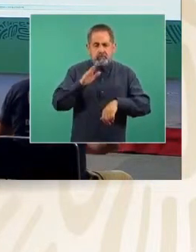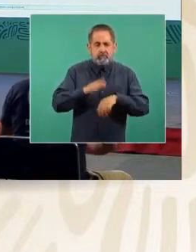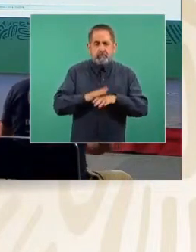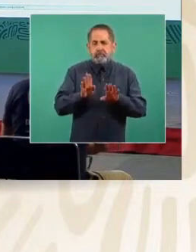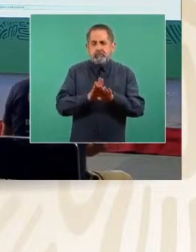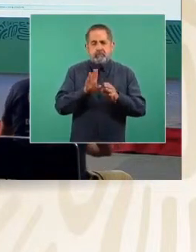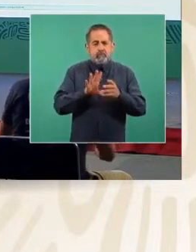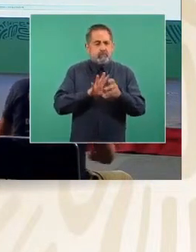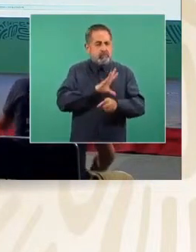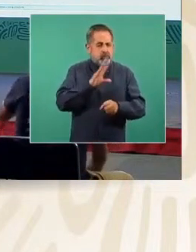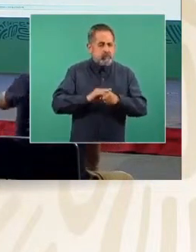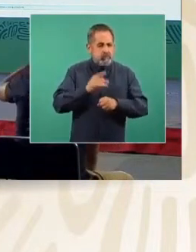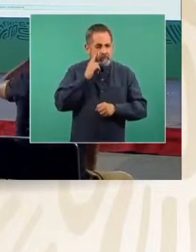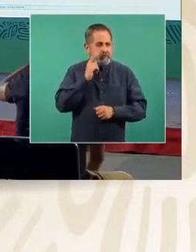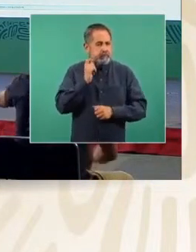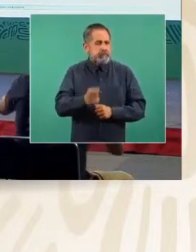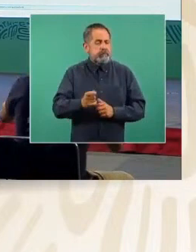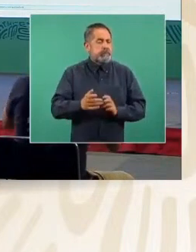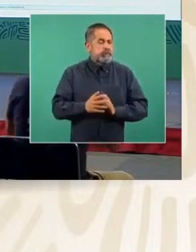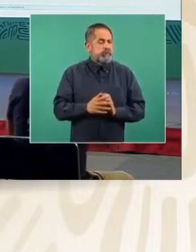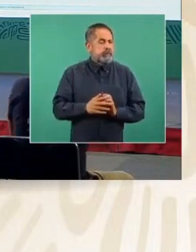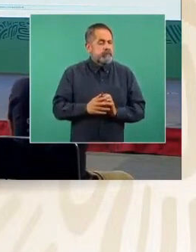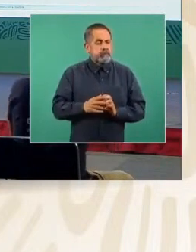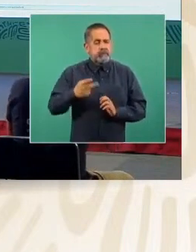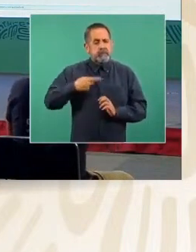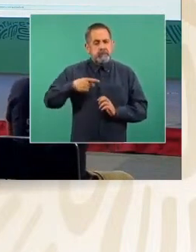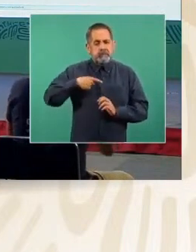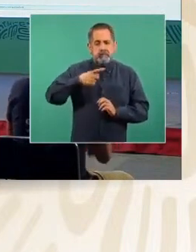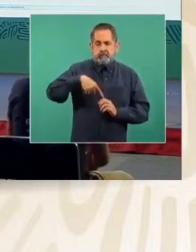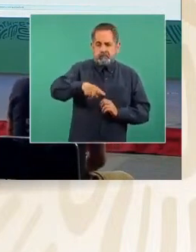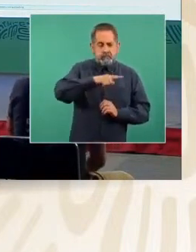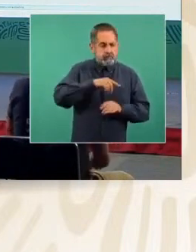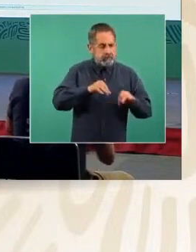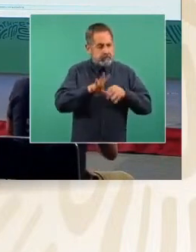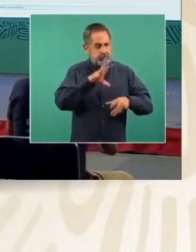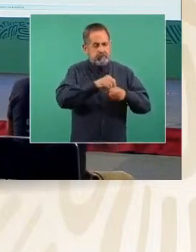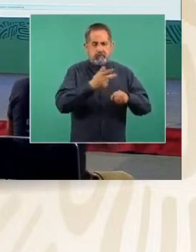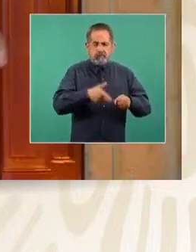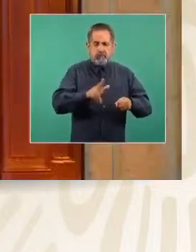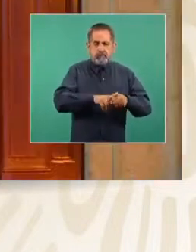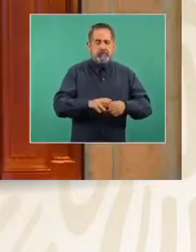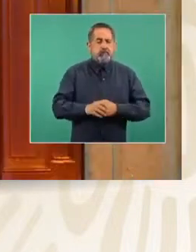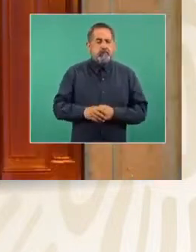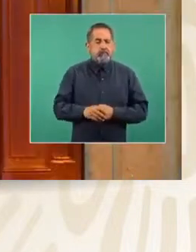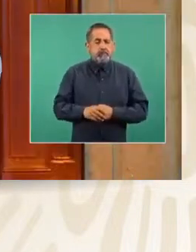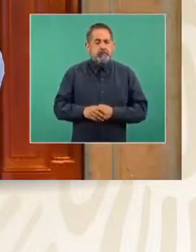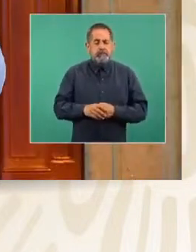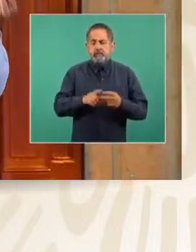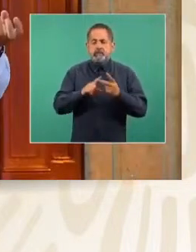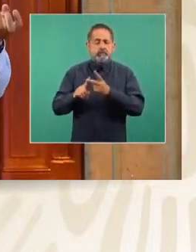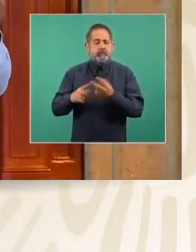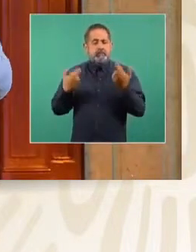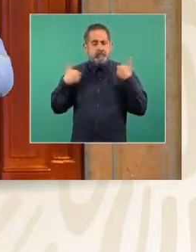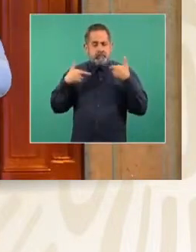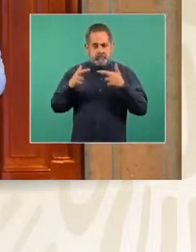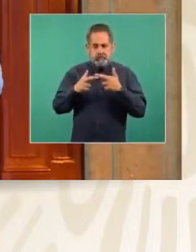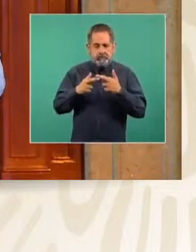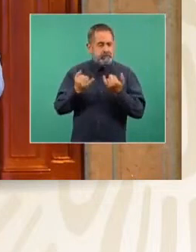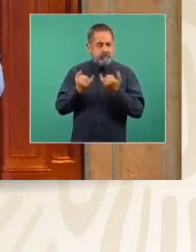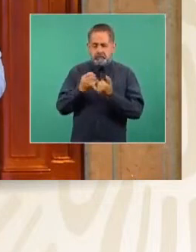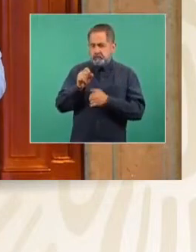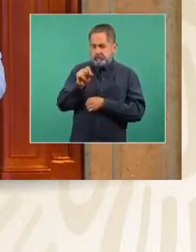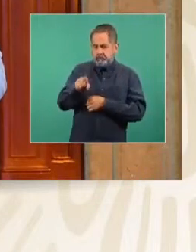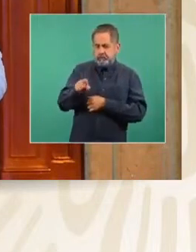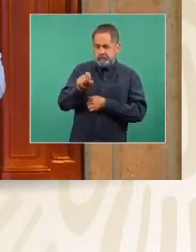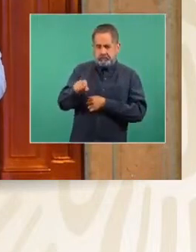esquemas completos como de medios esquemas, en los trabajadores de la salud. Personal educativo sin movimiento, recordando que representa